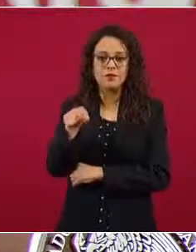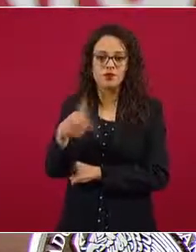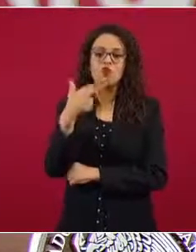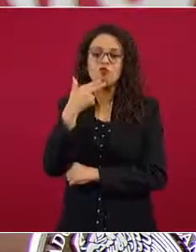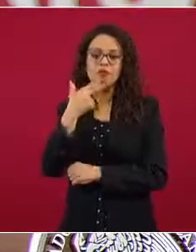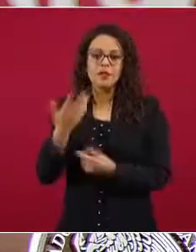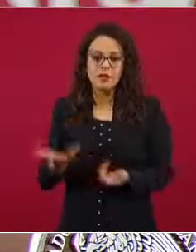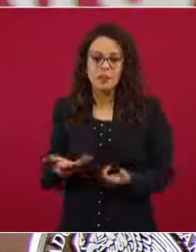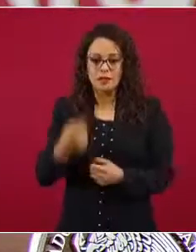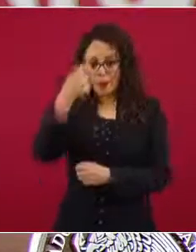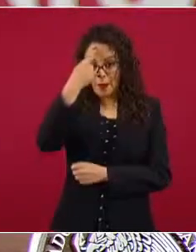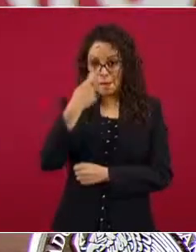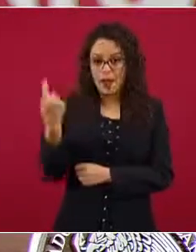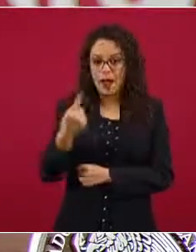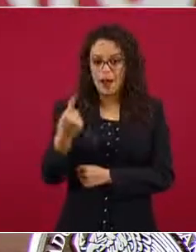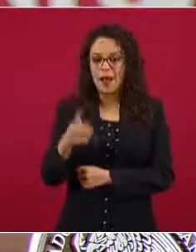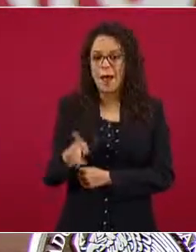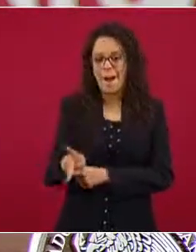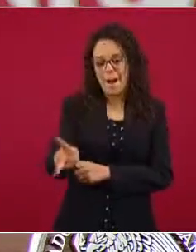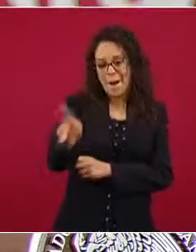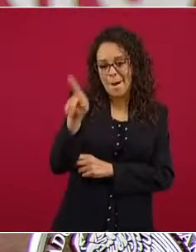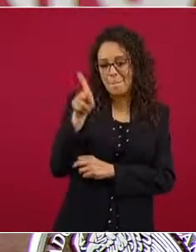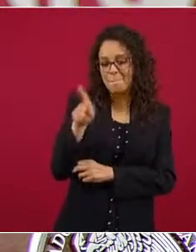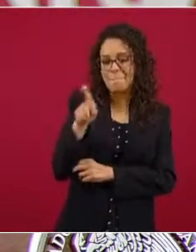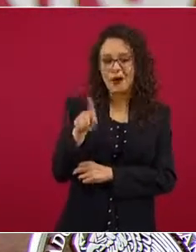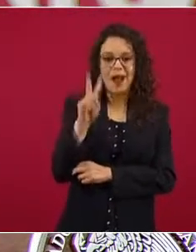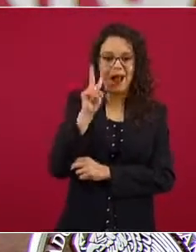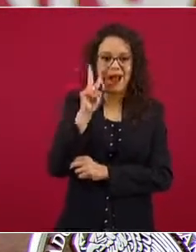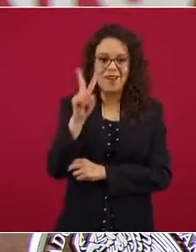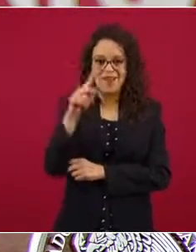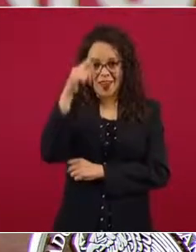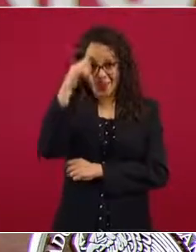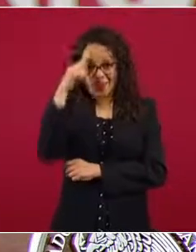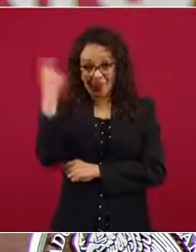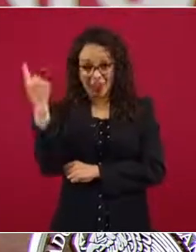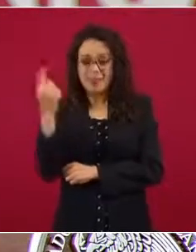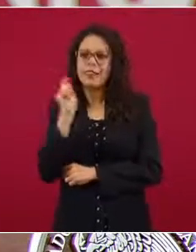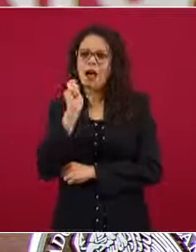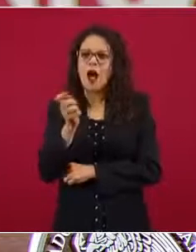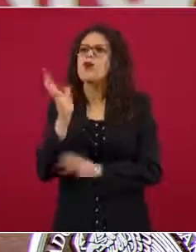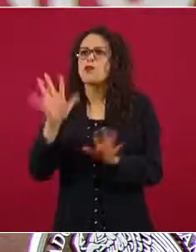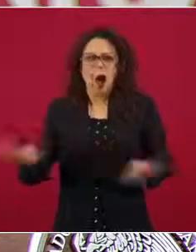para que se aparentara de que había cambios.